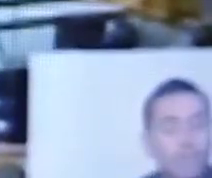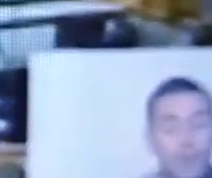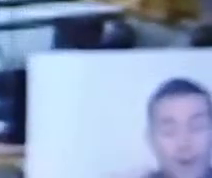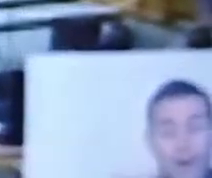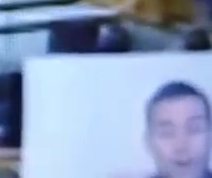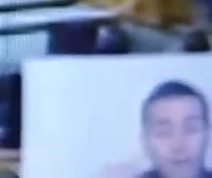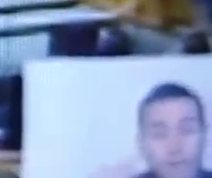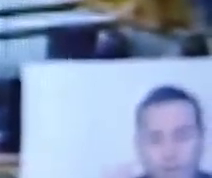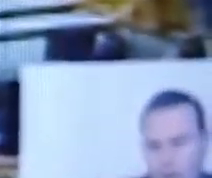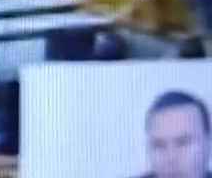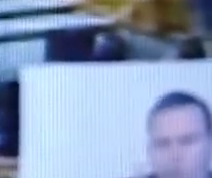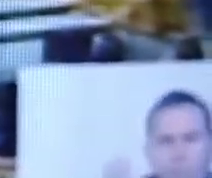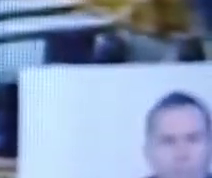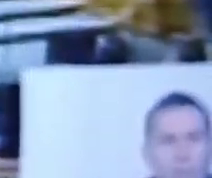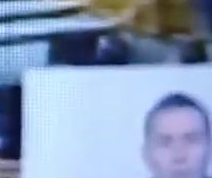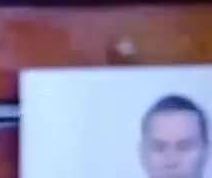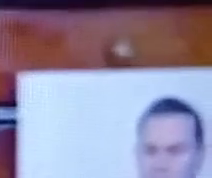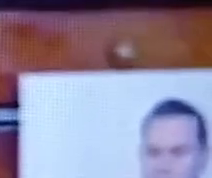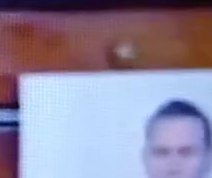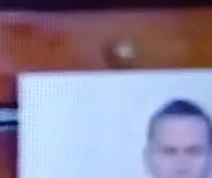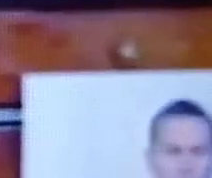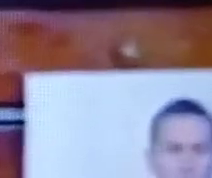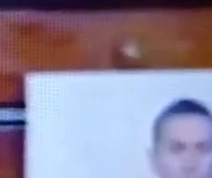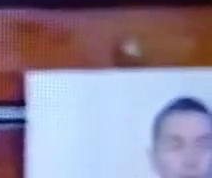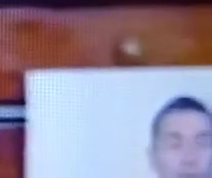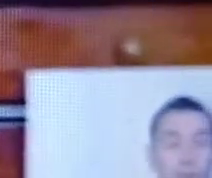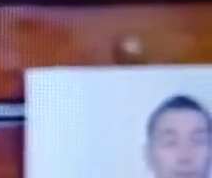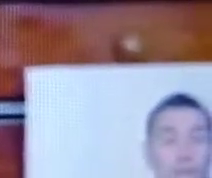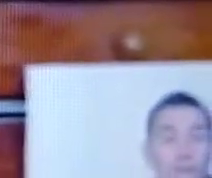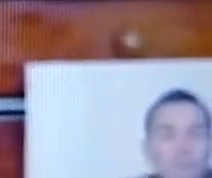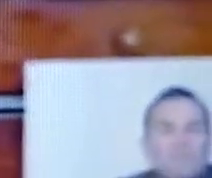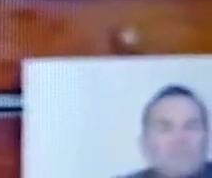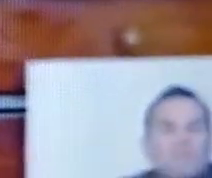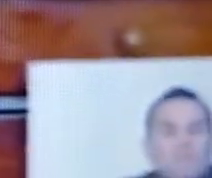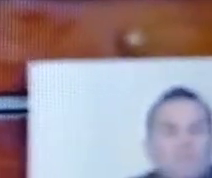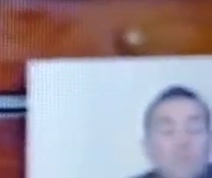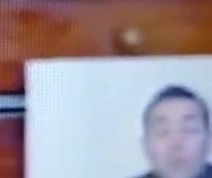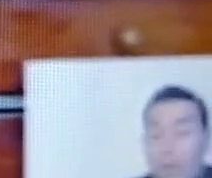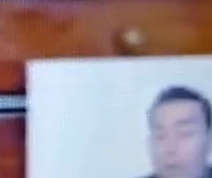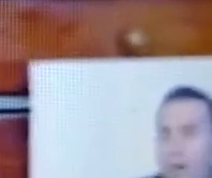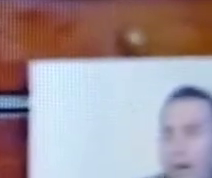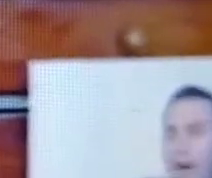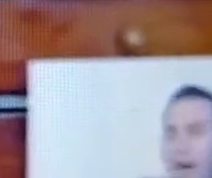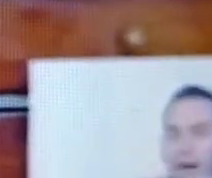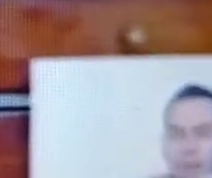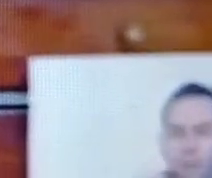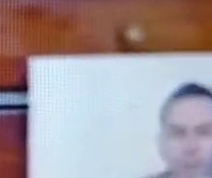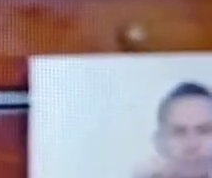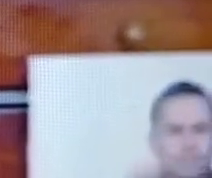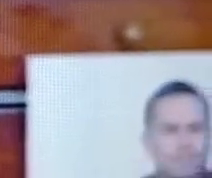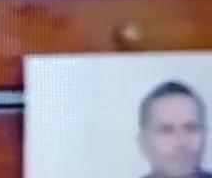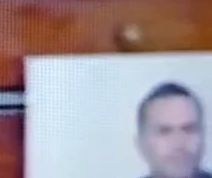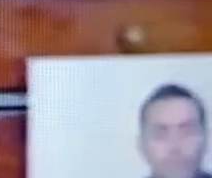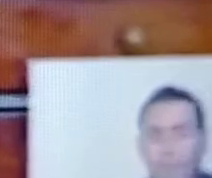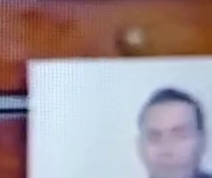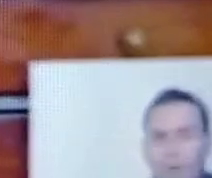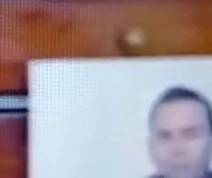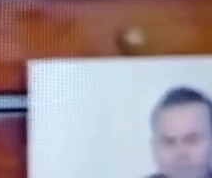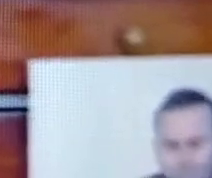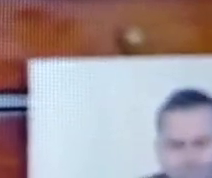personas de todo el mundo que también piensan de esta manera, que todavía no han sido absorbidas por la hipercomunicación del sistema, que creen en el potencial cofinito